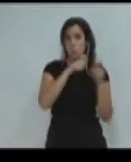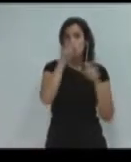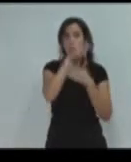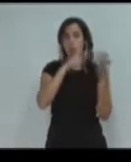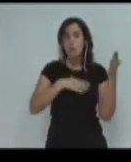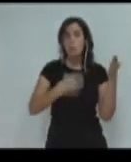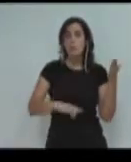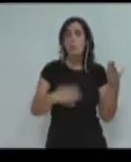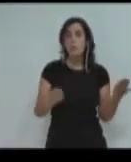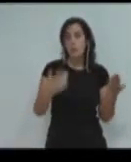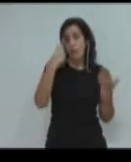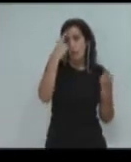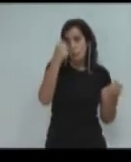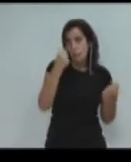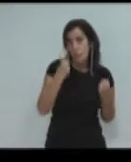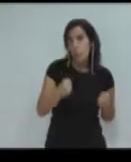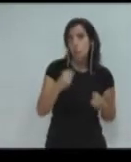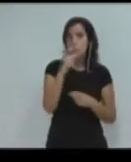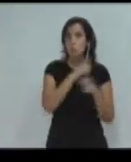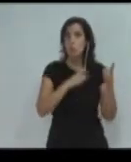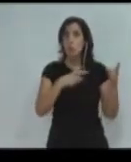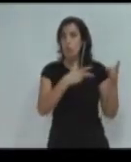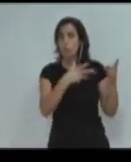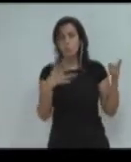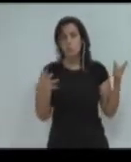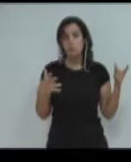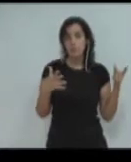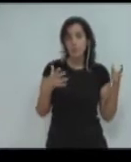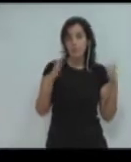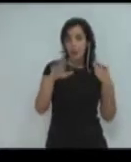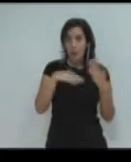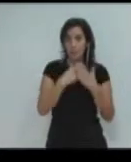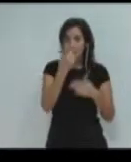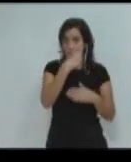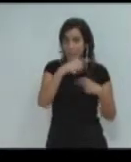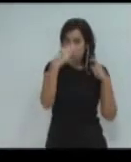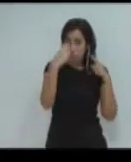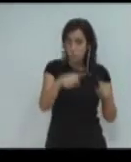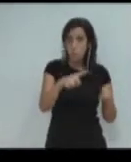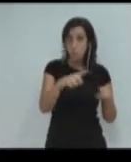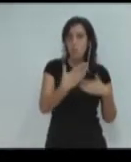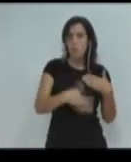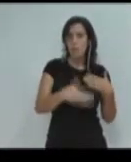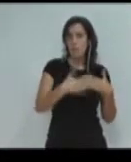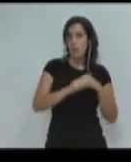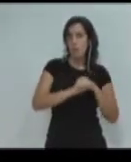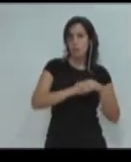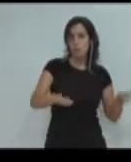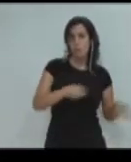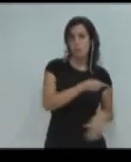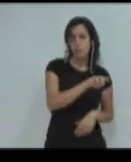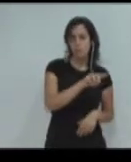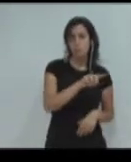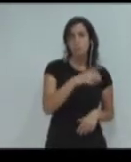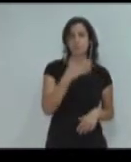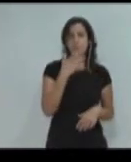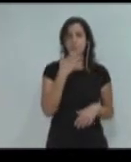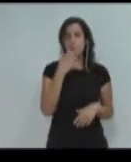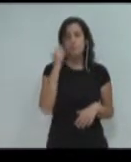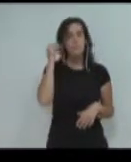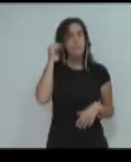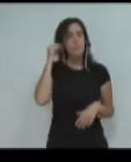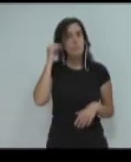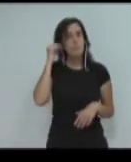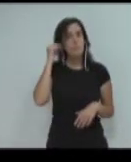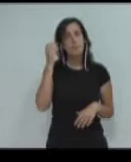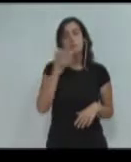expertos, pero es decir, ellos mismos se pueden estar limitando el campo de difusión. Cuanto más complejo hagamos, pensemos por ejemplo también